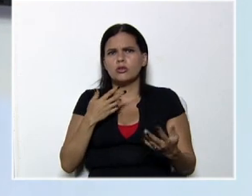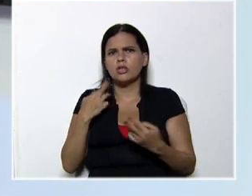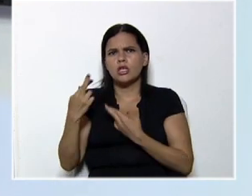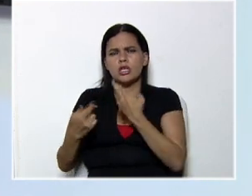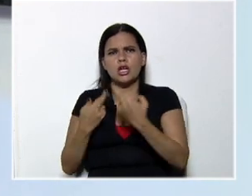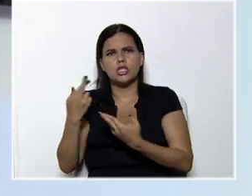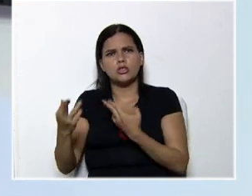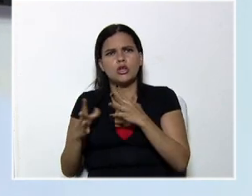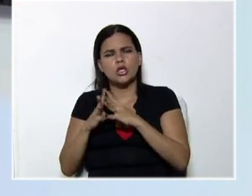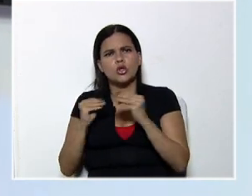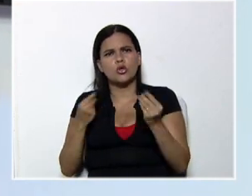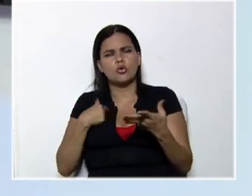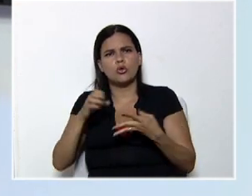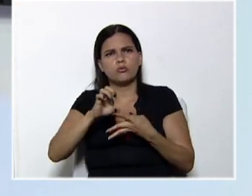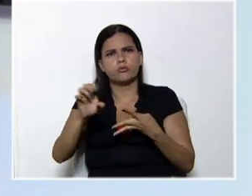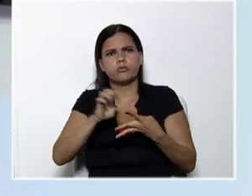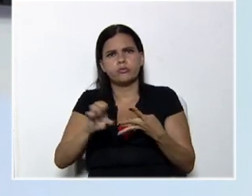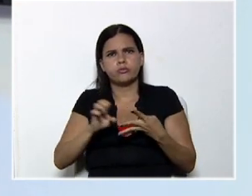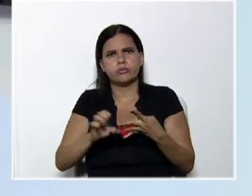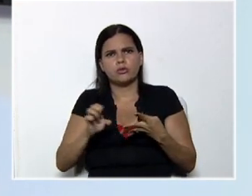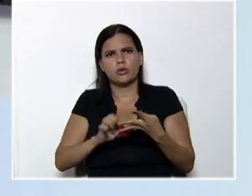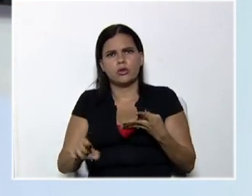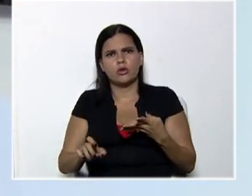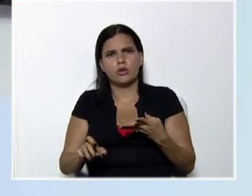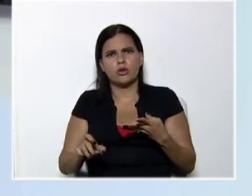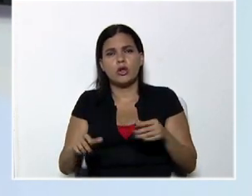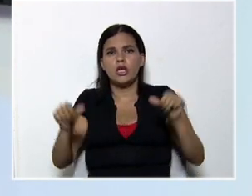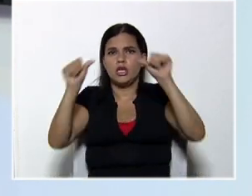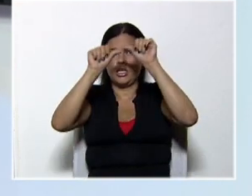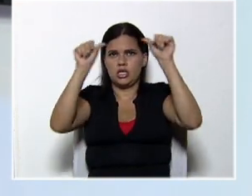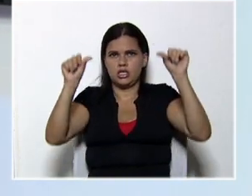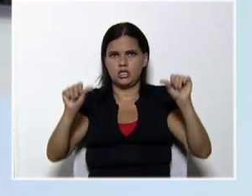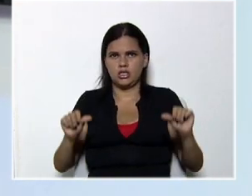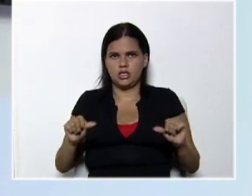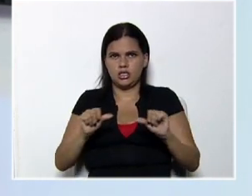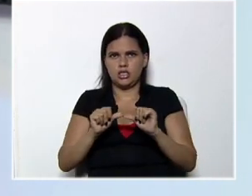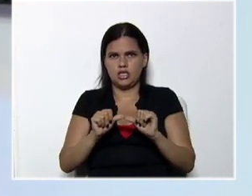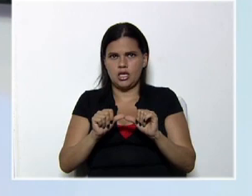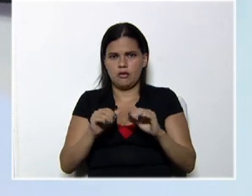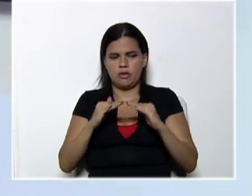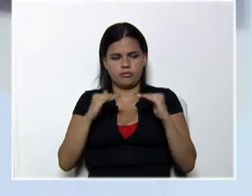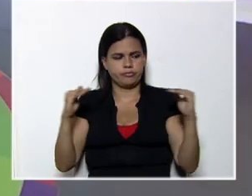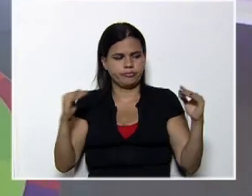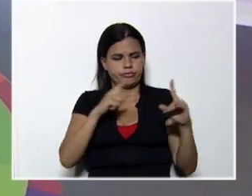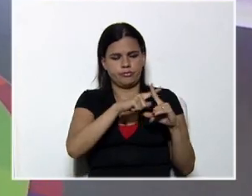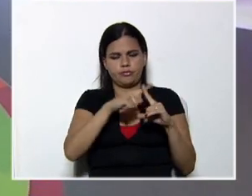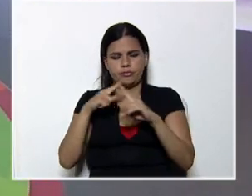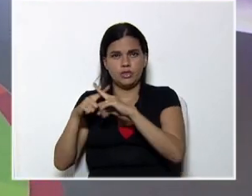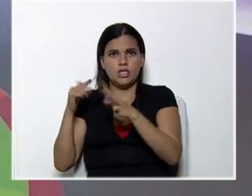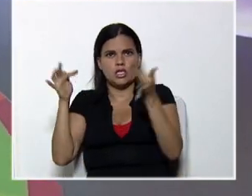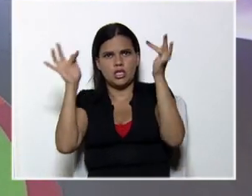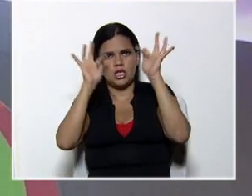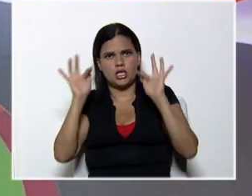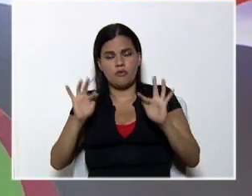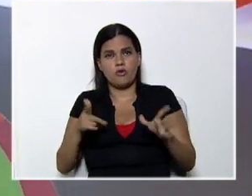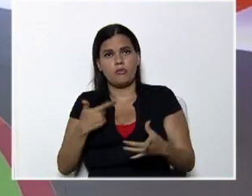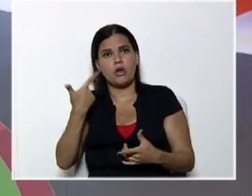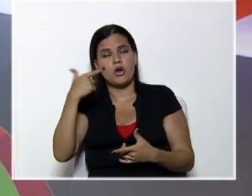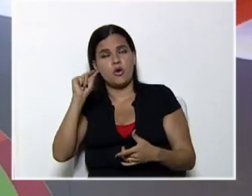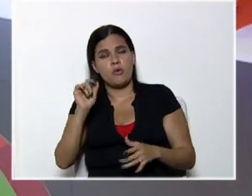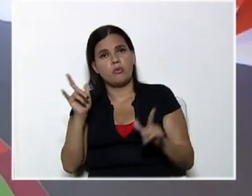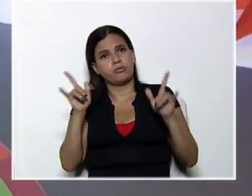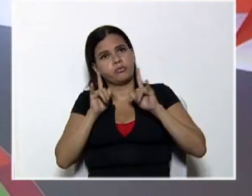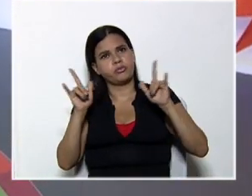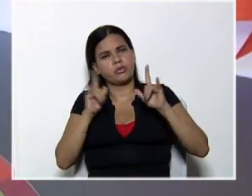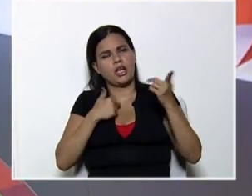todos estos elementos con lo que corresponde al sistema de coordenadas. Y de esta manera entonces nos vamos a